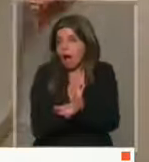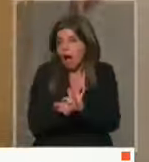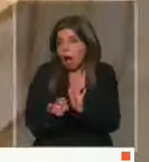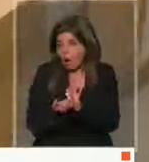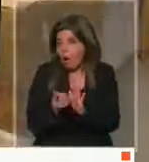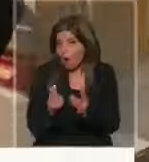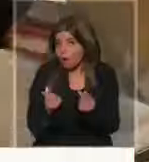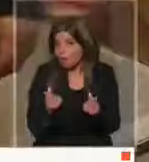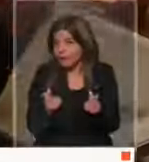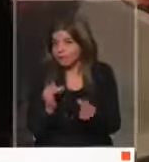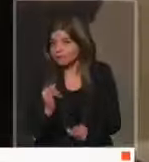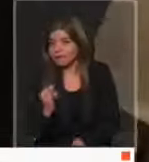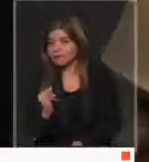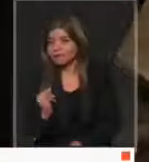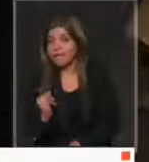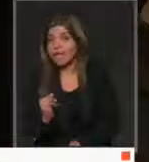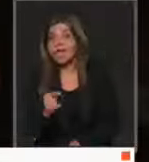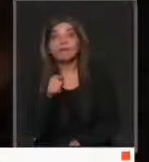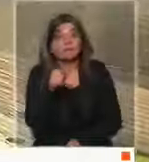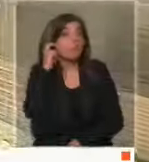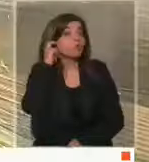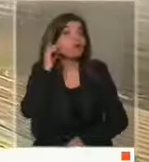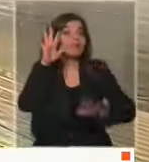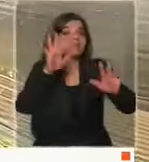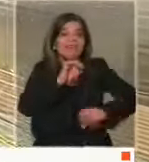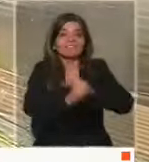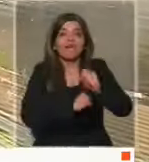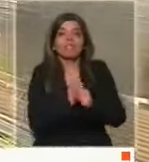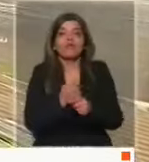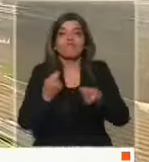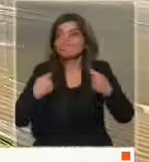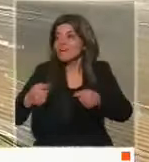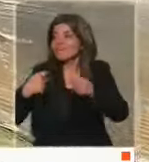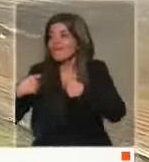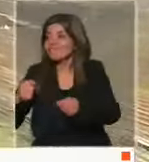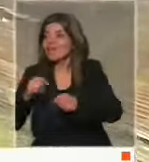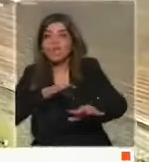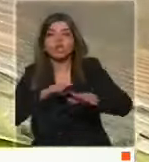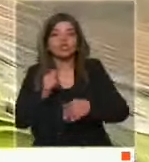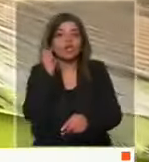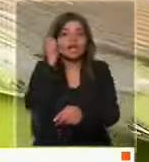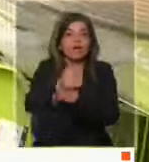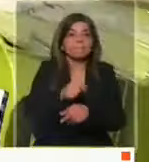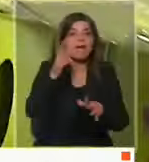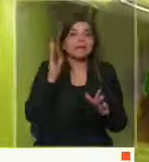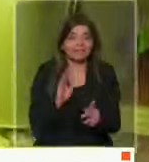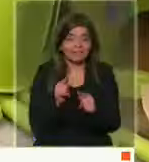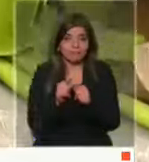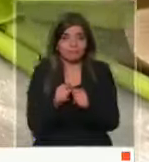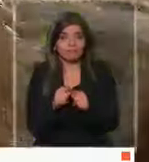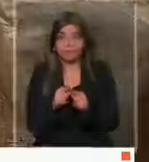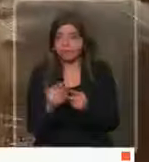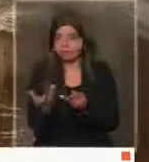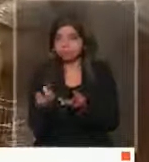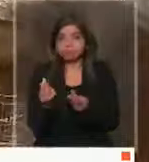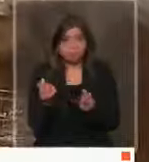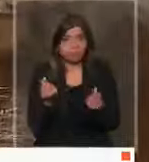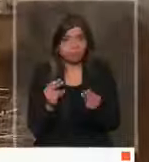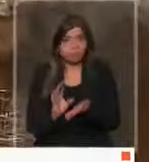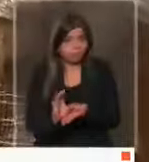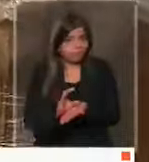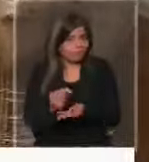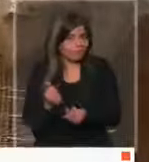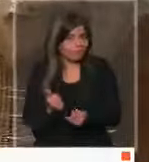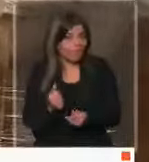lleva más de 10 años revendiendo productos de remate. Dice que partió con 300 mil pesos y desde ahí solo ha sabido de ganancias. Por lo mismo, para